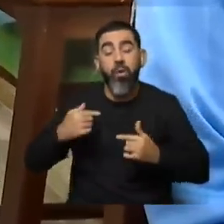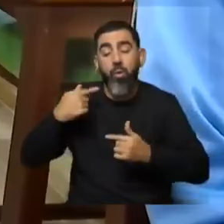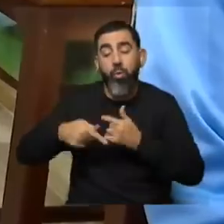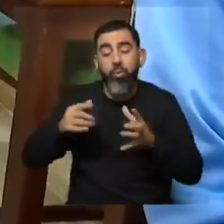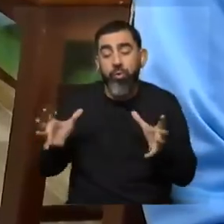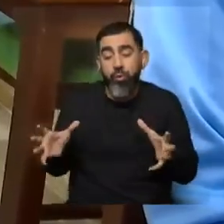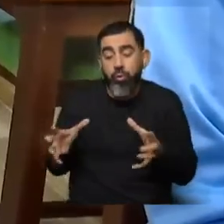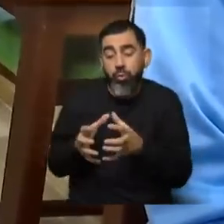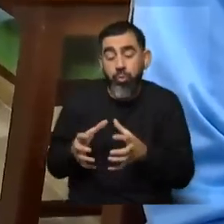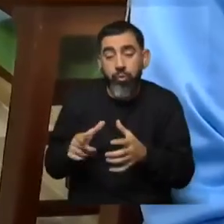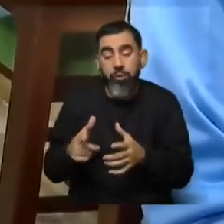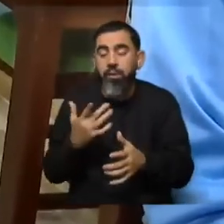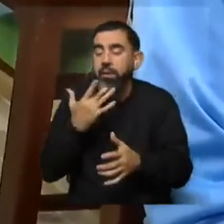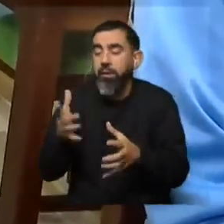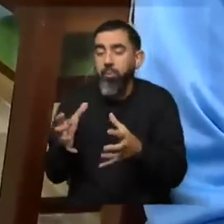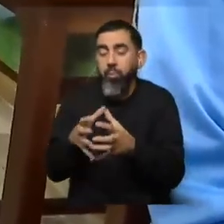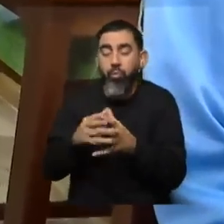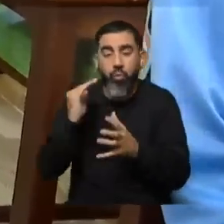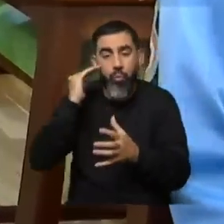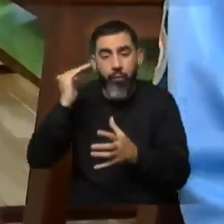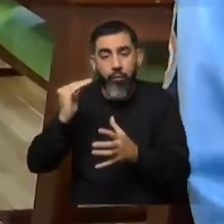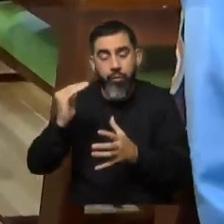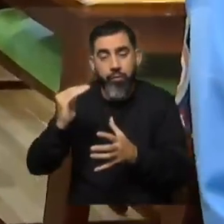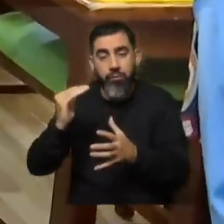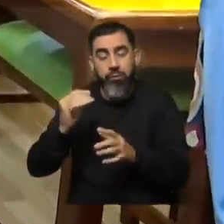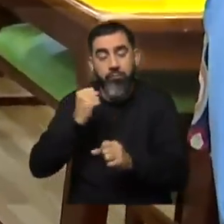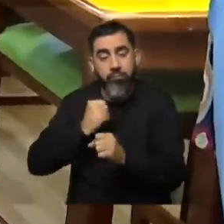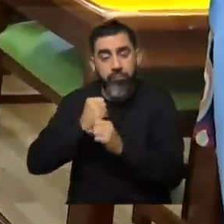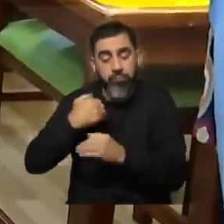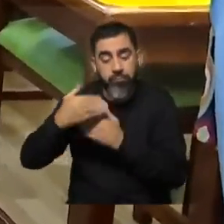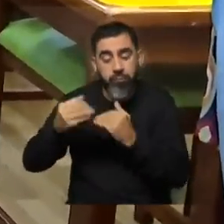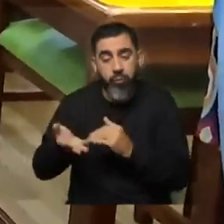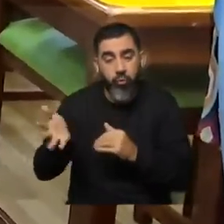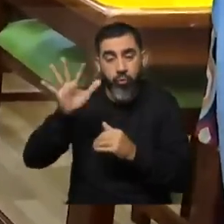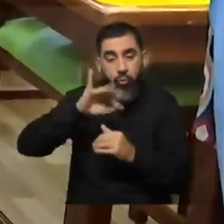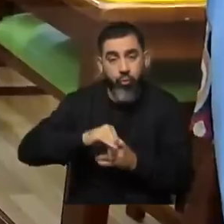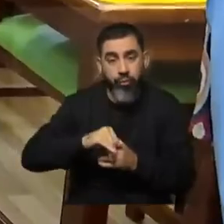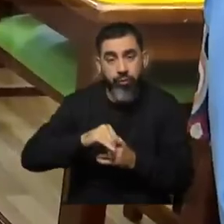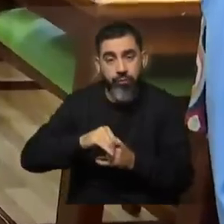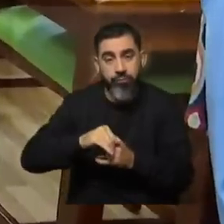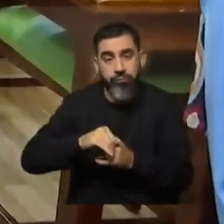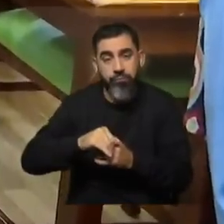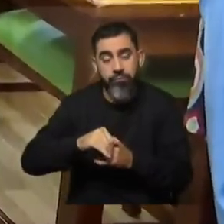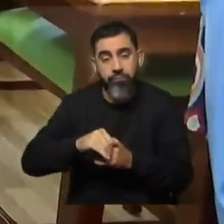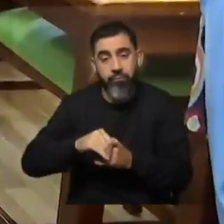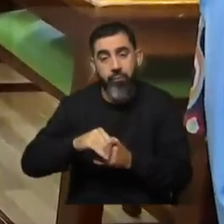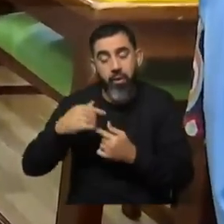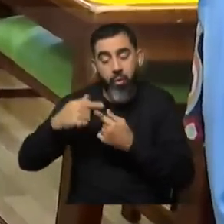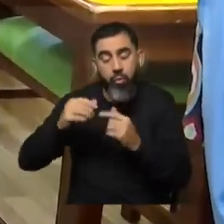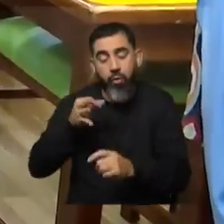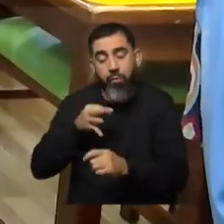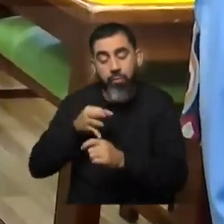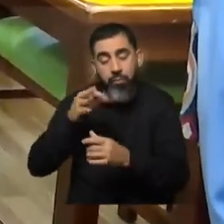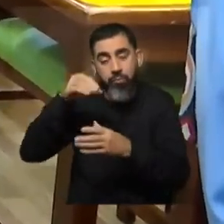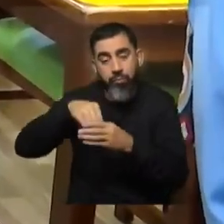nucleándonos con este grupo hermoso que hay de profesores y y trabajando en el día a día bueno para para seguir formando